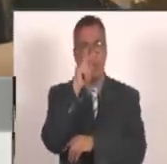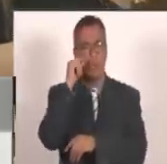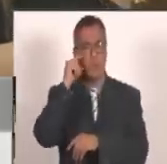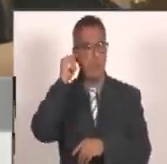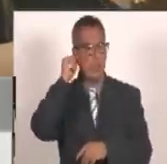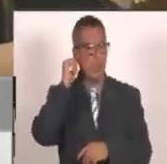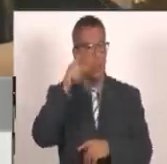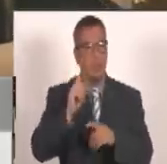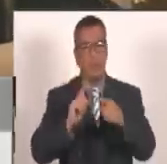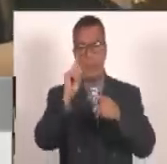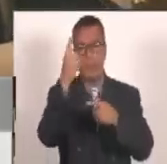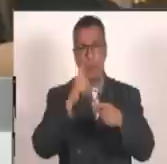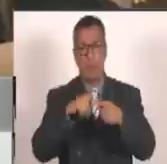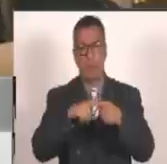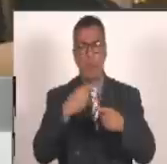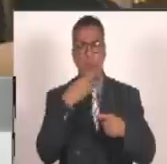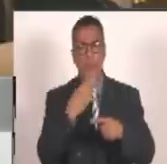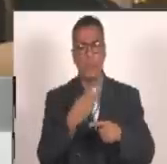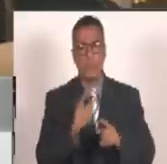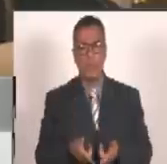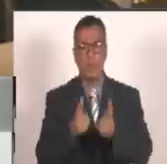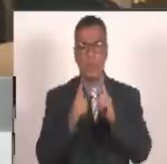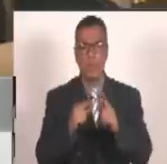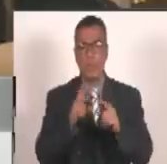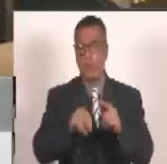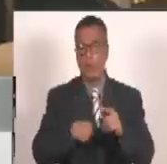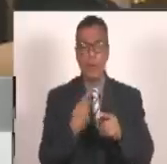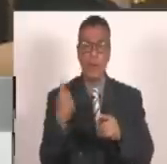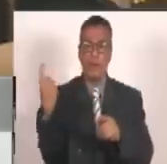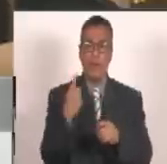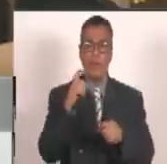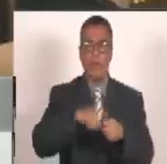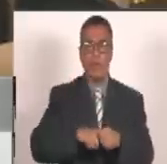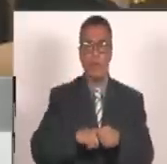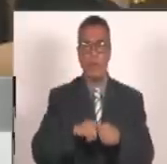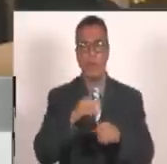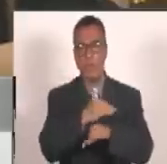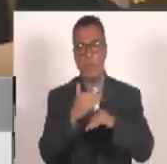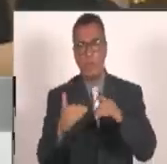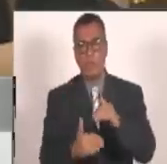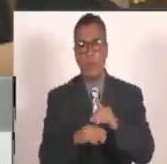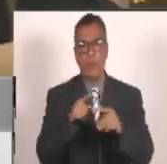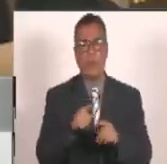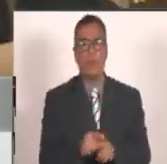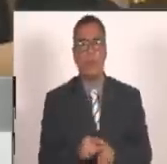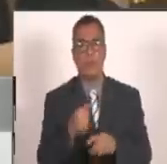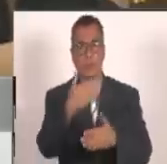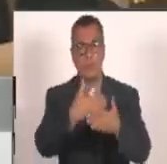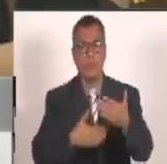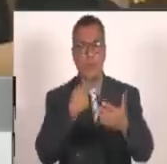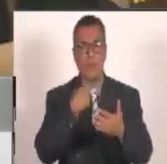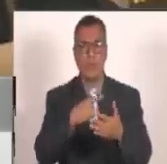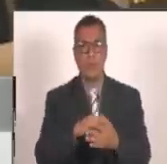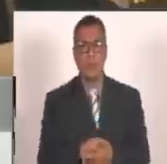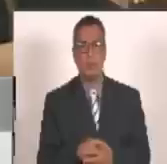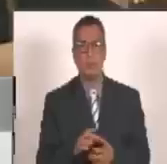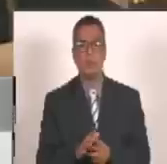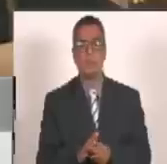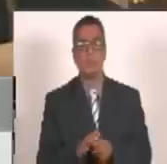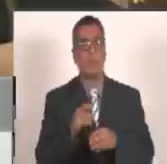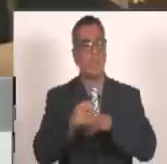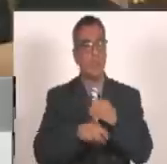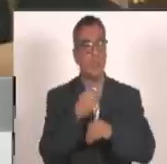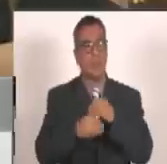ciudadanos diputados principales solicitando permiso para ausentarse e incorporar a sus suplentes indicados en lista anexa,